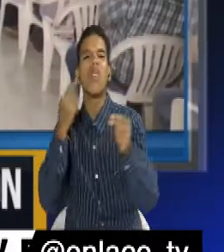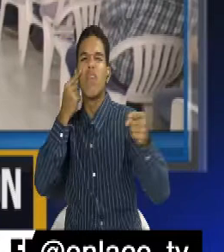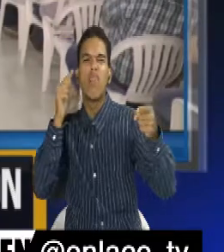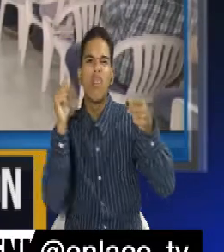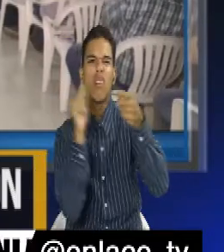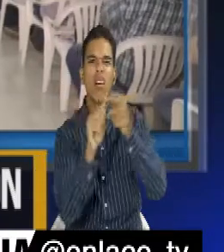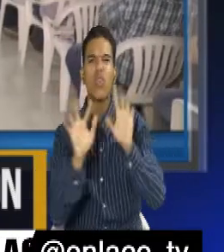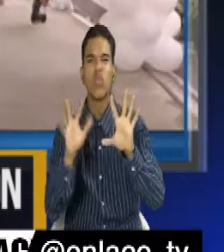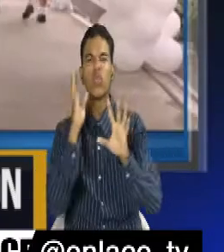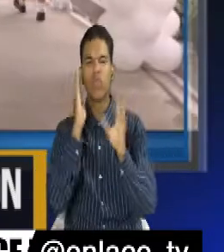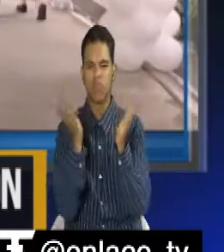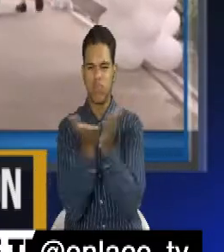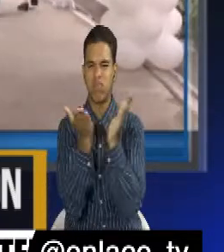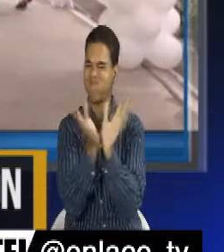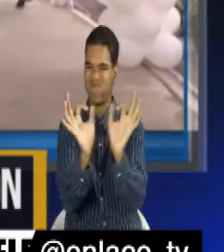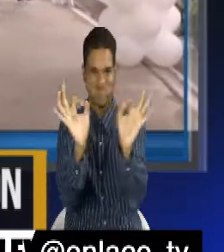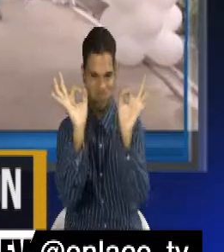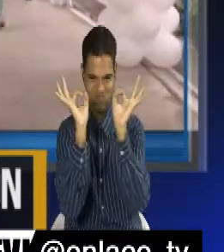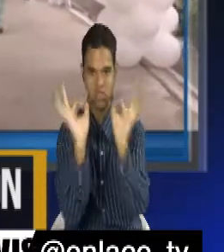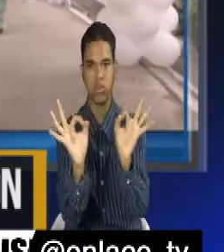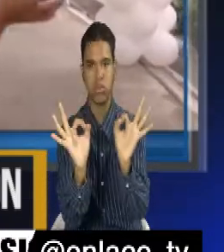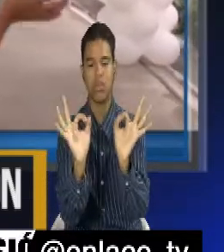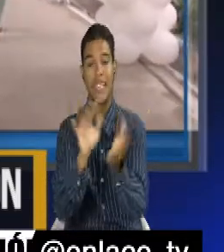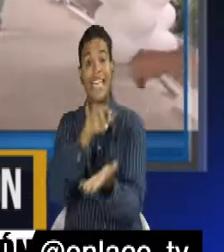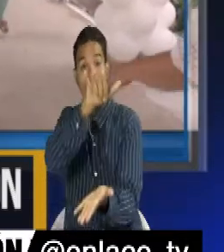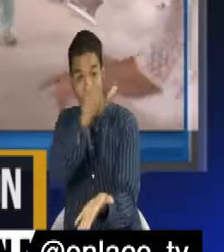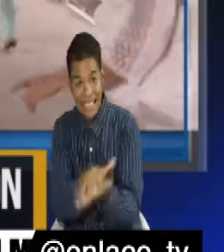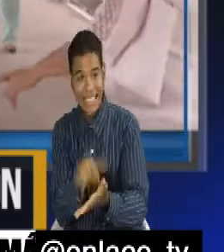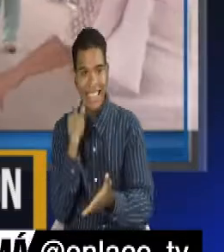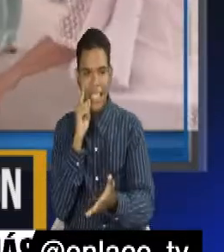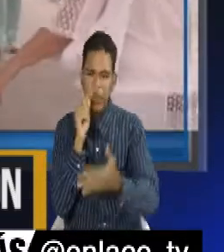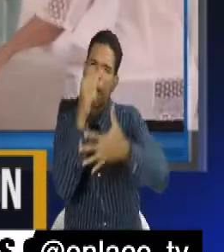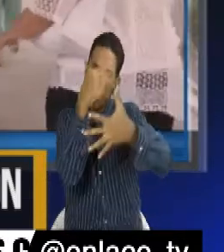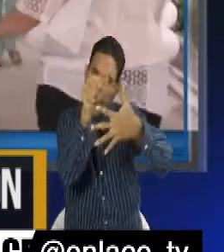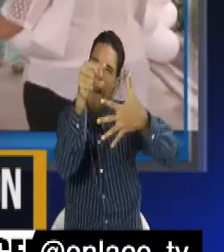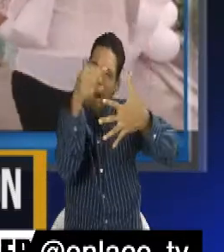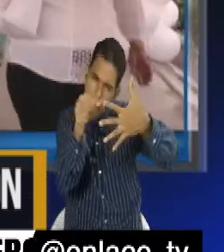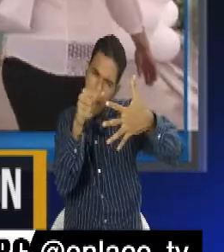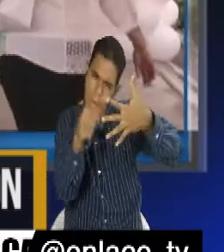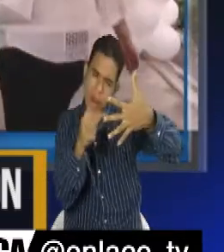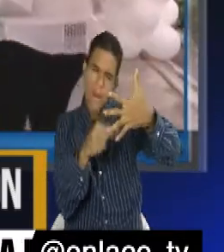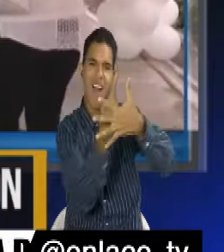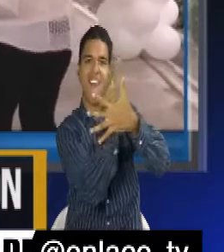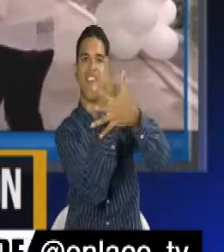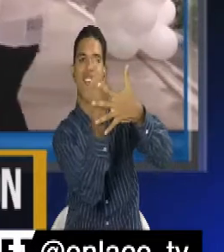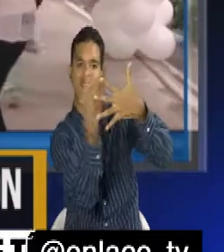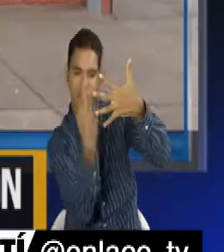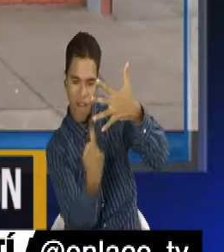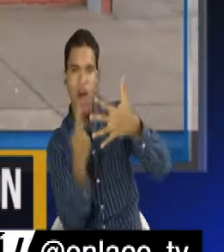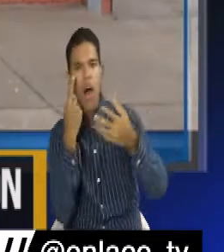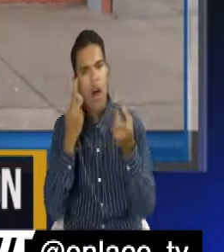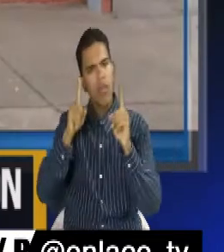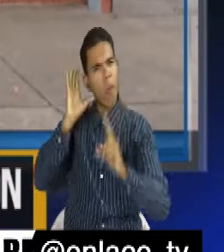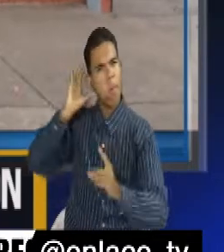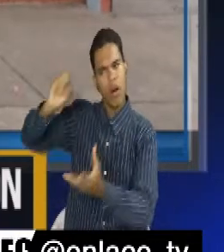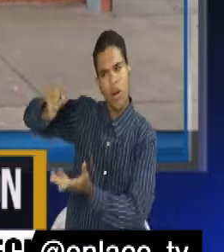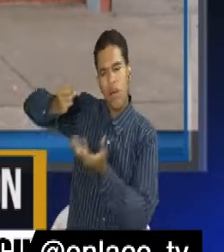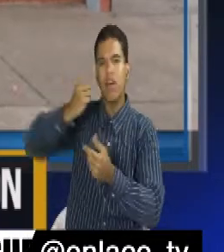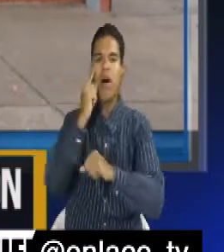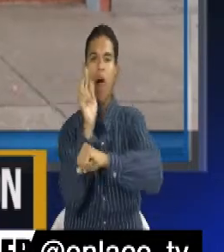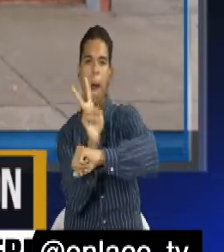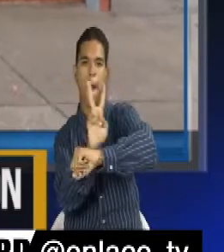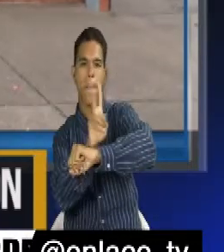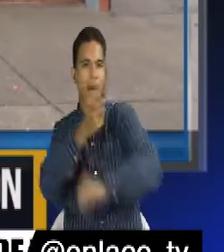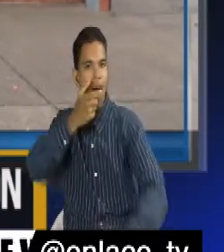calidad educativa. Entonces son muchos los factores que estamos necesitando. Tenemos también recursos para vigilancia, que